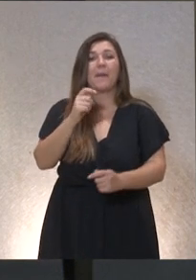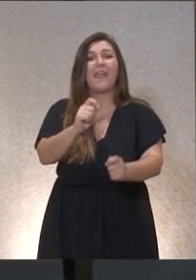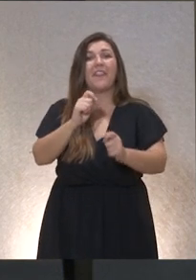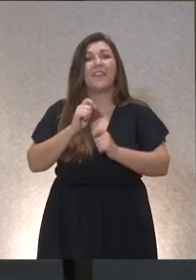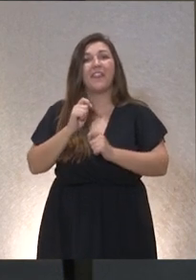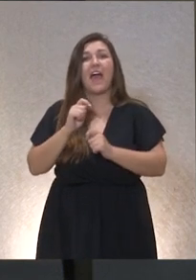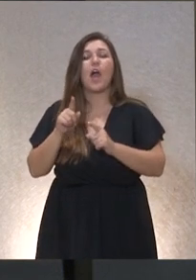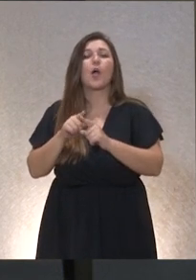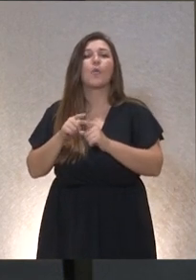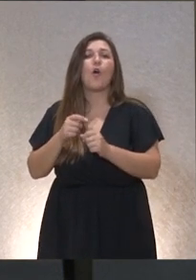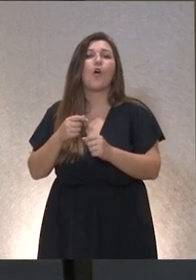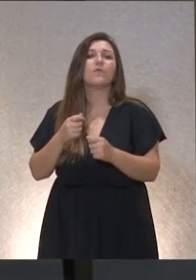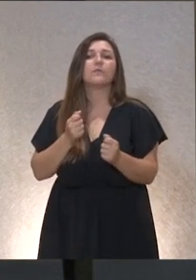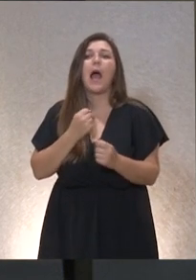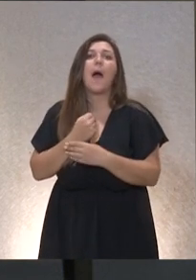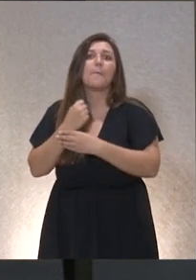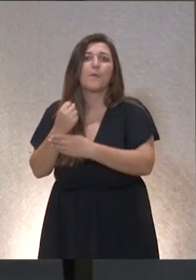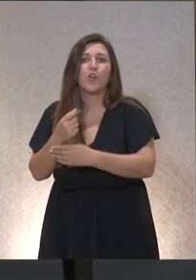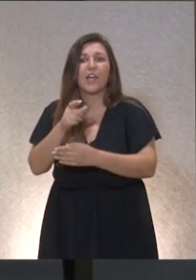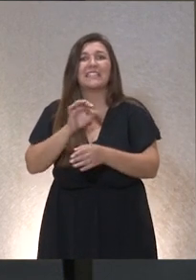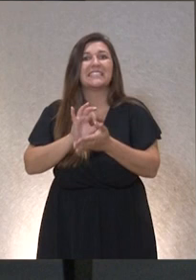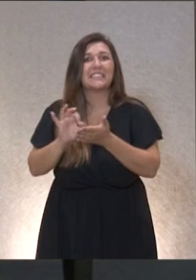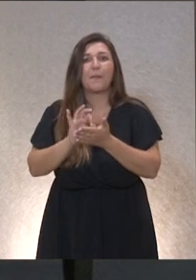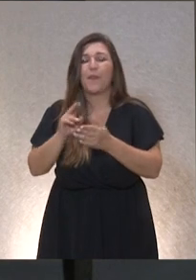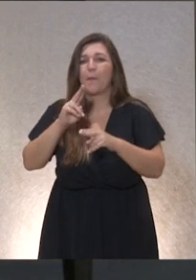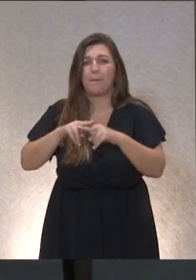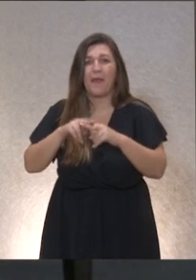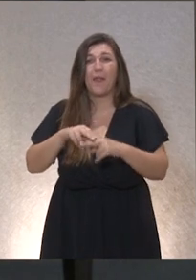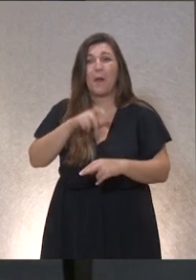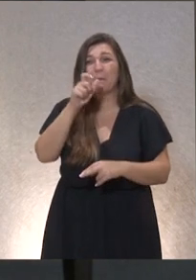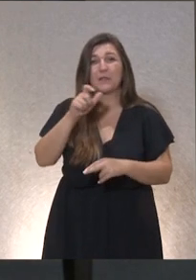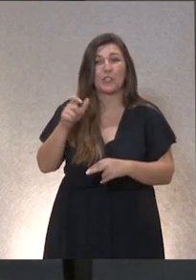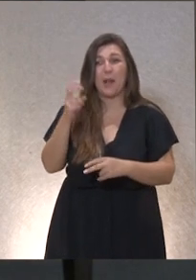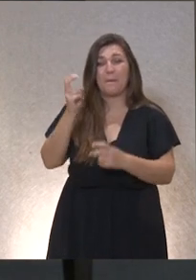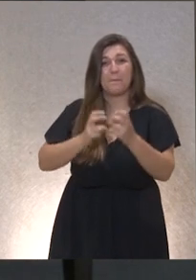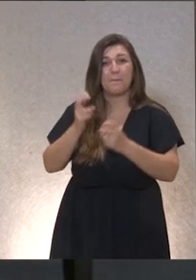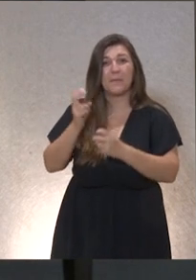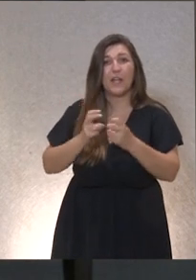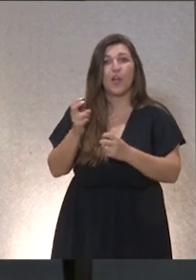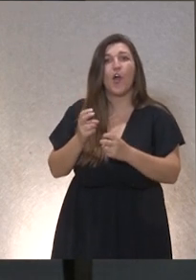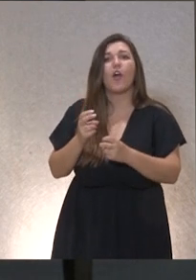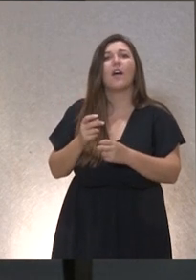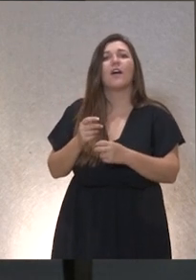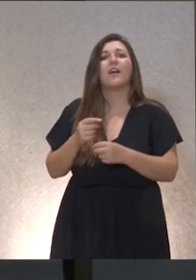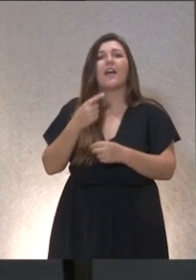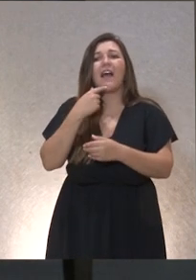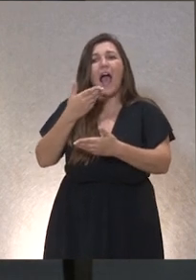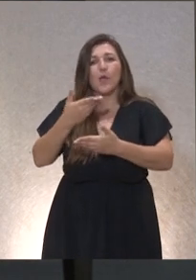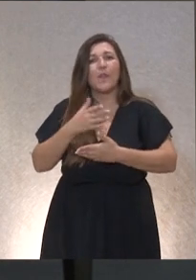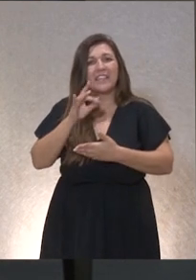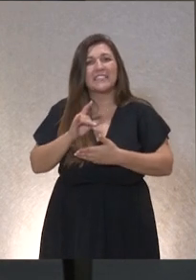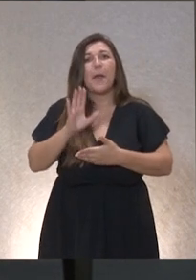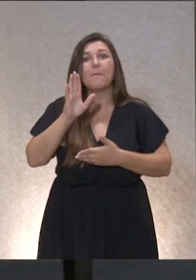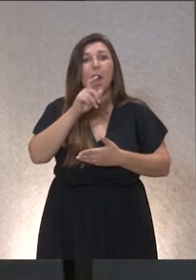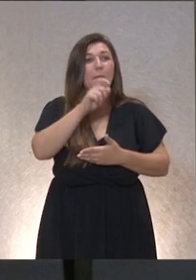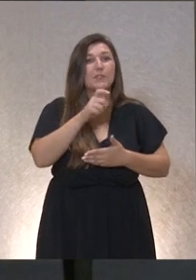salud del principado las personas que allí fueron la labor asistencial Pues bien sin problema pero no conocían la cidad y no conocían a